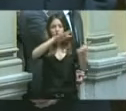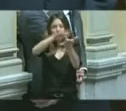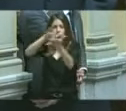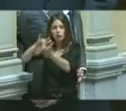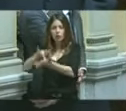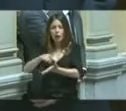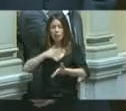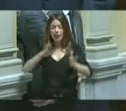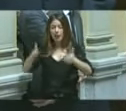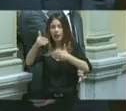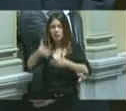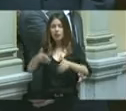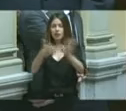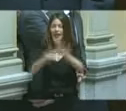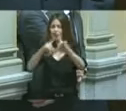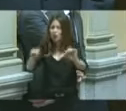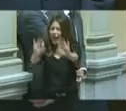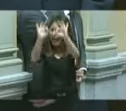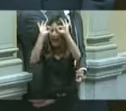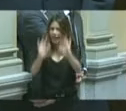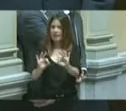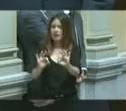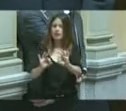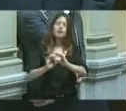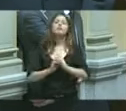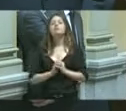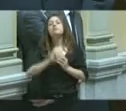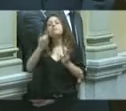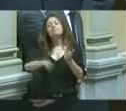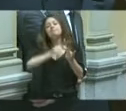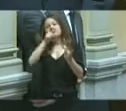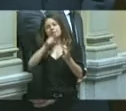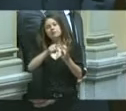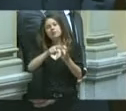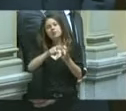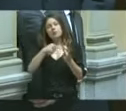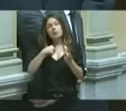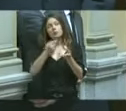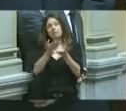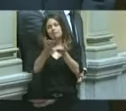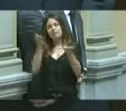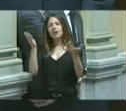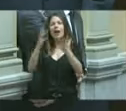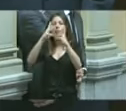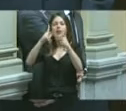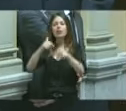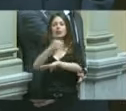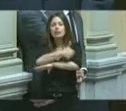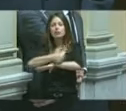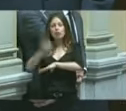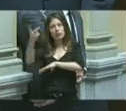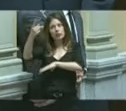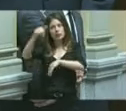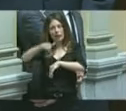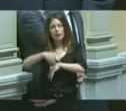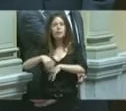despacho, os aseguro, será Asturias entera. En segundo lugar, me dirijo al resto de administraciones e instituciones presentes, a